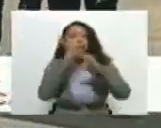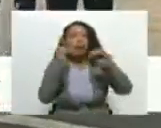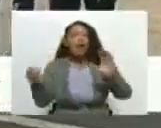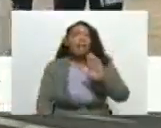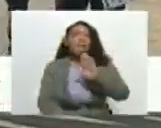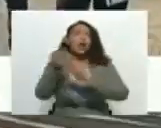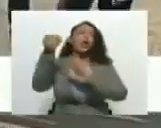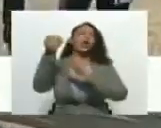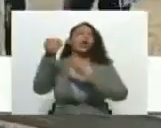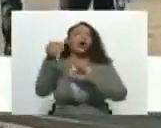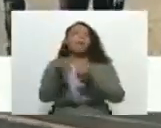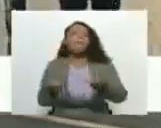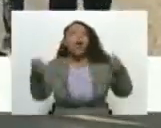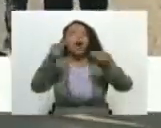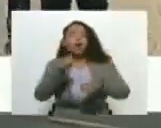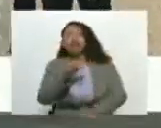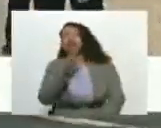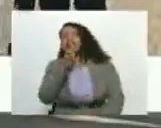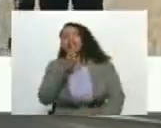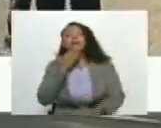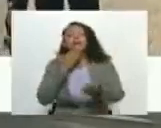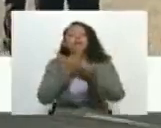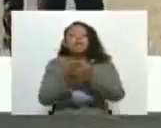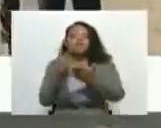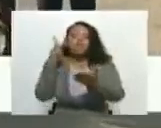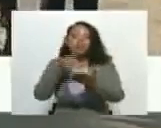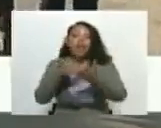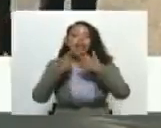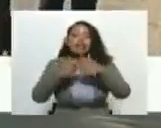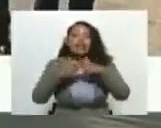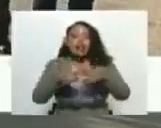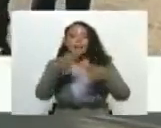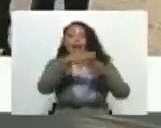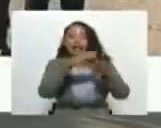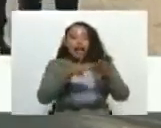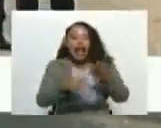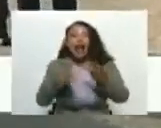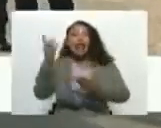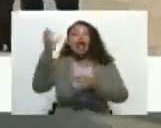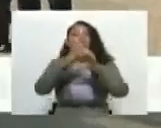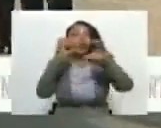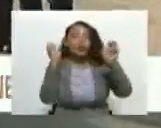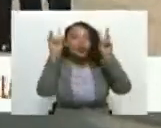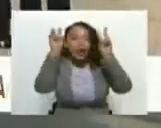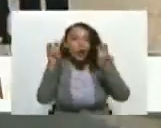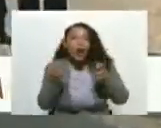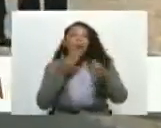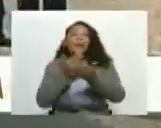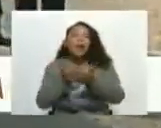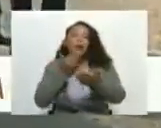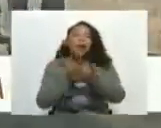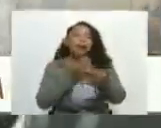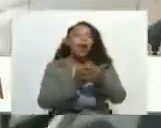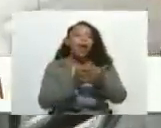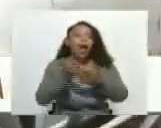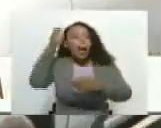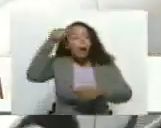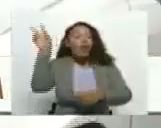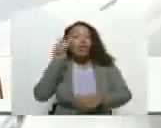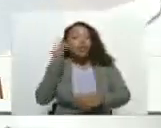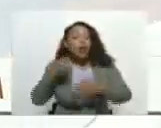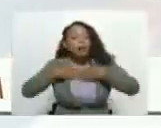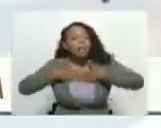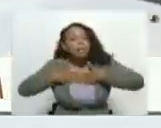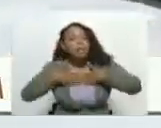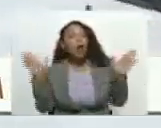el bloqueo criminal, impidió la llegada de los repuestos, impidió llegada de unidades. Y el pueblo venezolano Bueno, se abre al nuevo mundo y